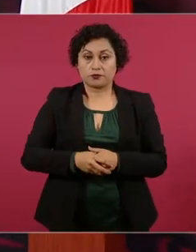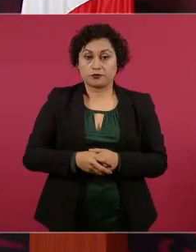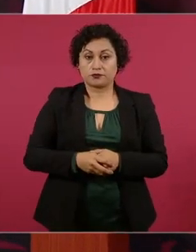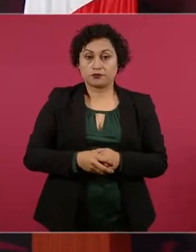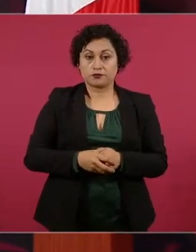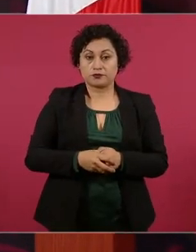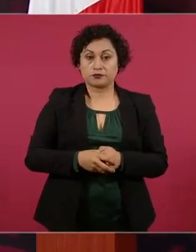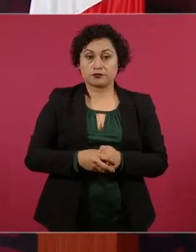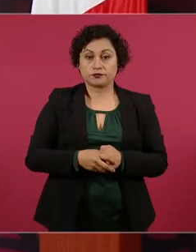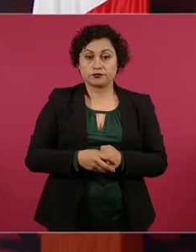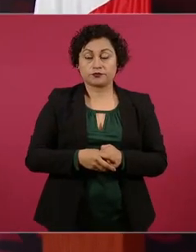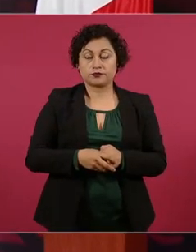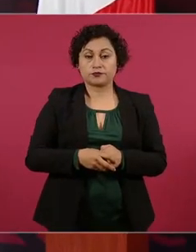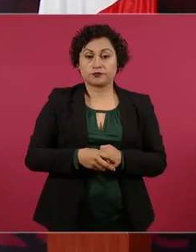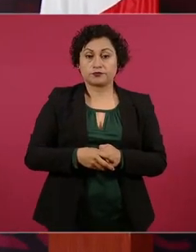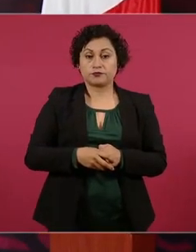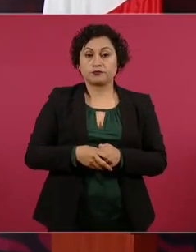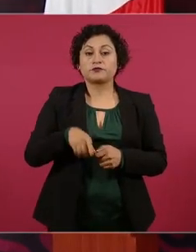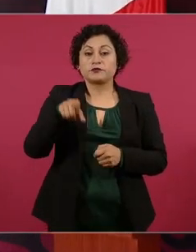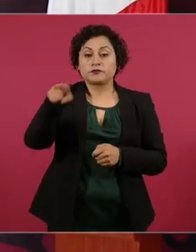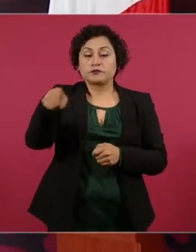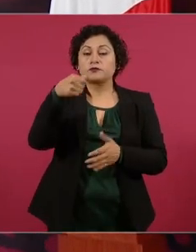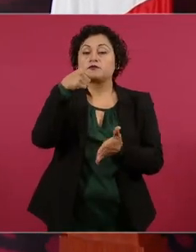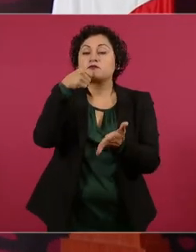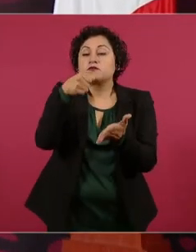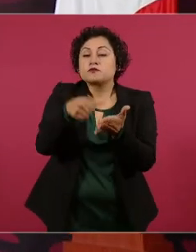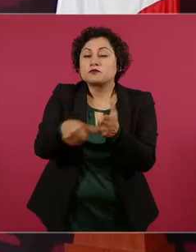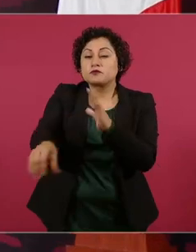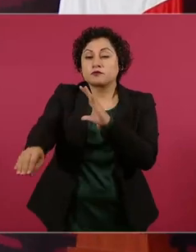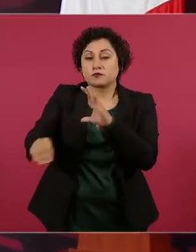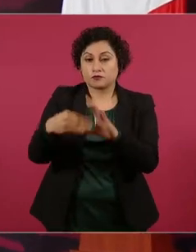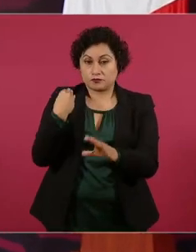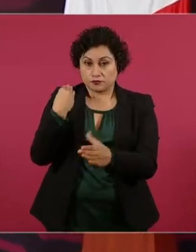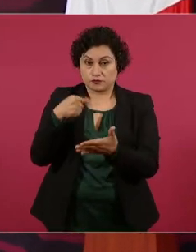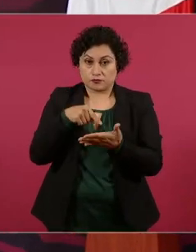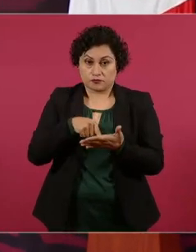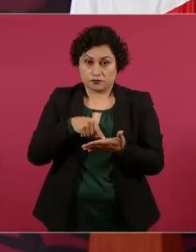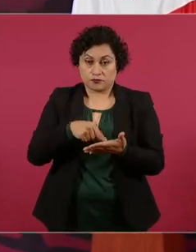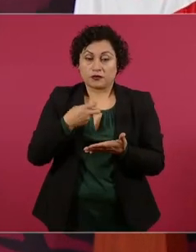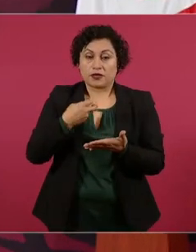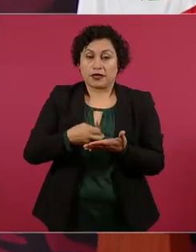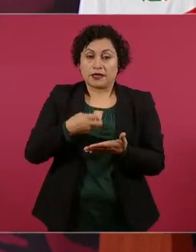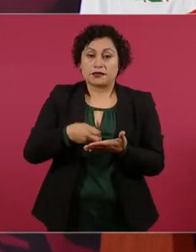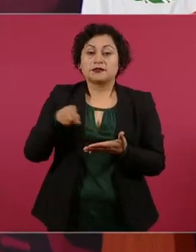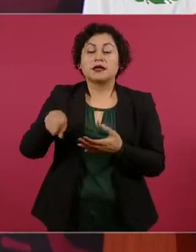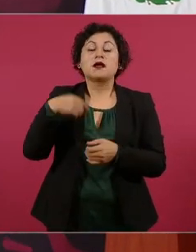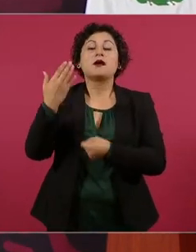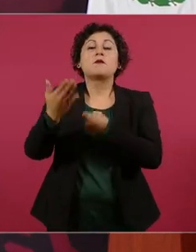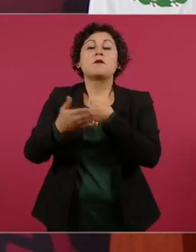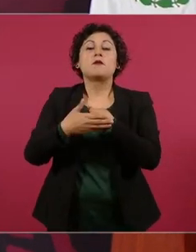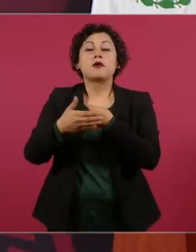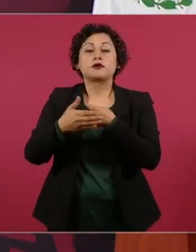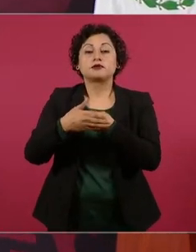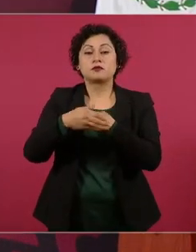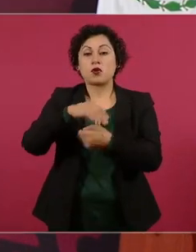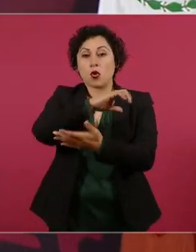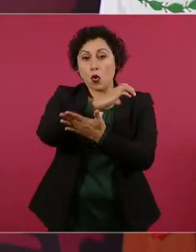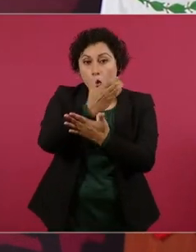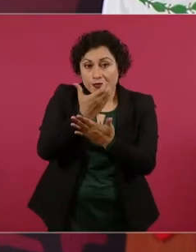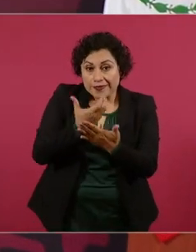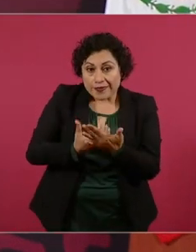que me mandaron una carta, porque viene su revisión de contrato colectivo, están muy preocupadas.